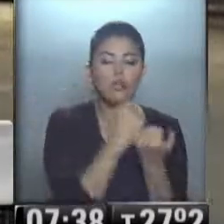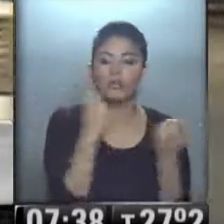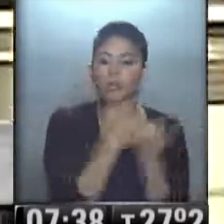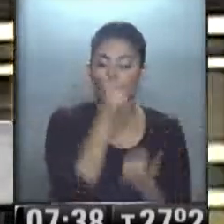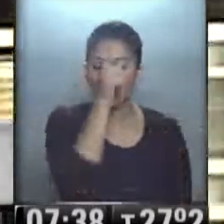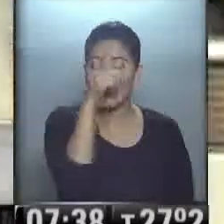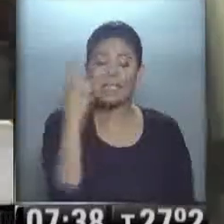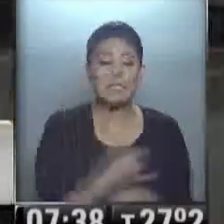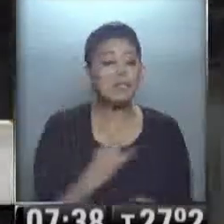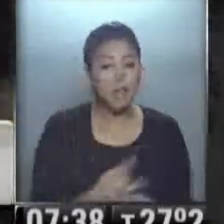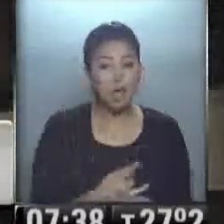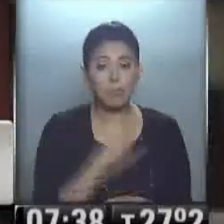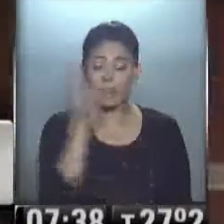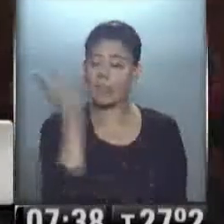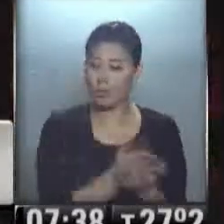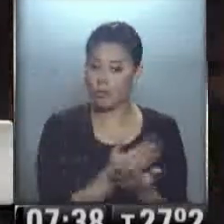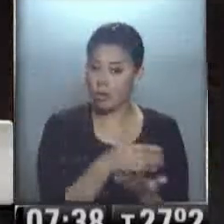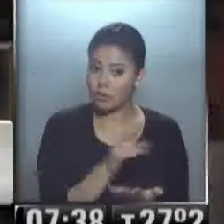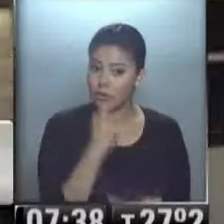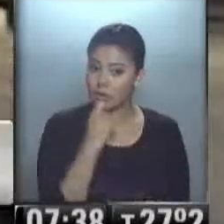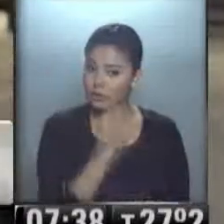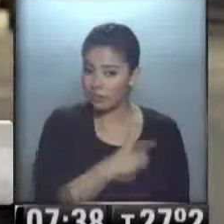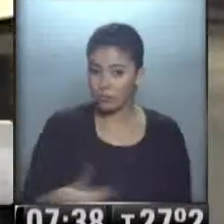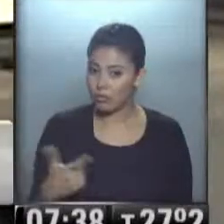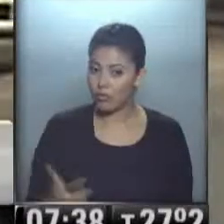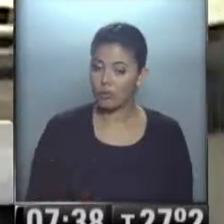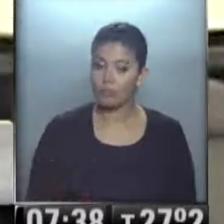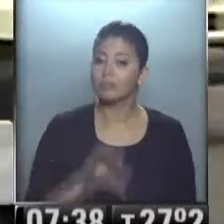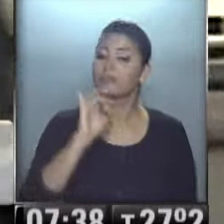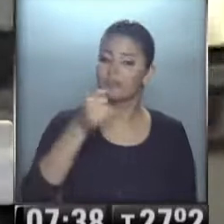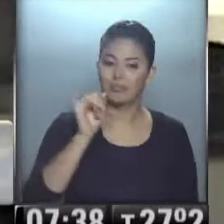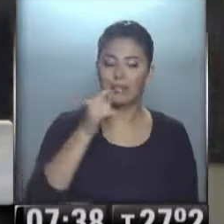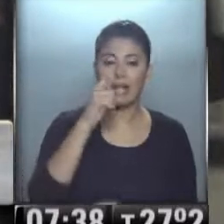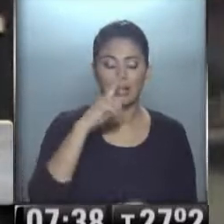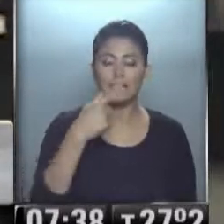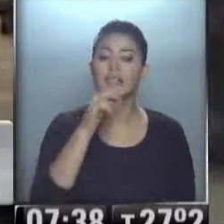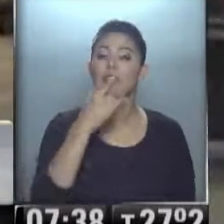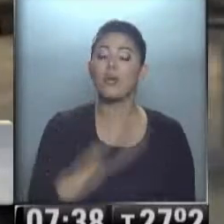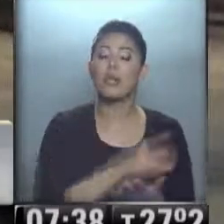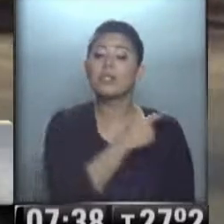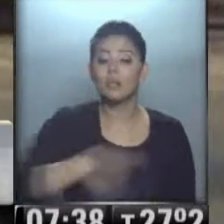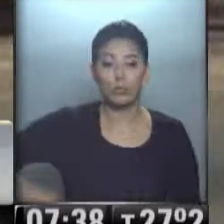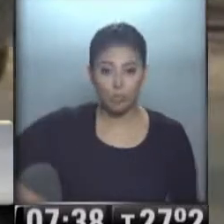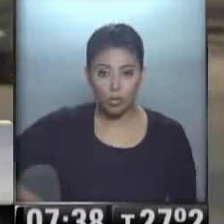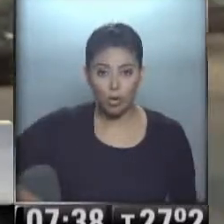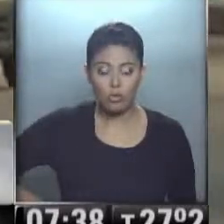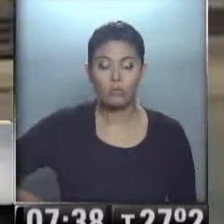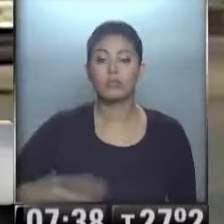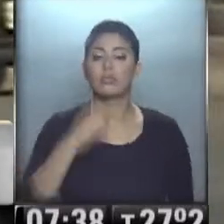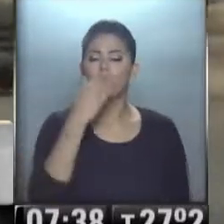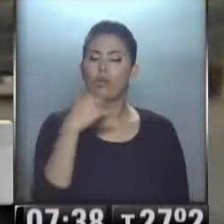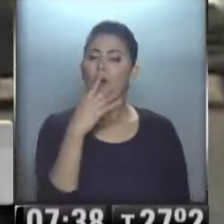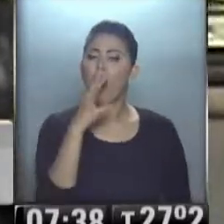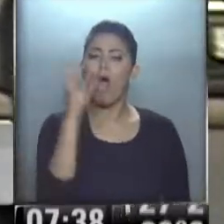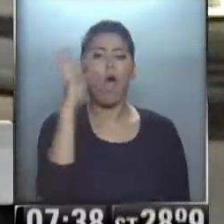es justamente motivo de sanción de multa absolutamente y con respecto al cinturón con respecto al cinturón de seguridad yo voy a dar